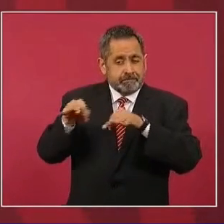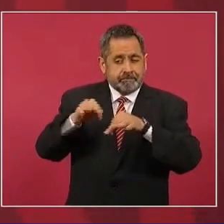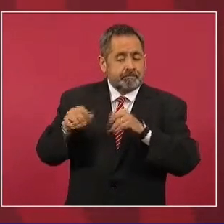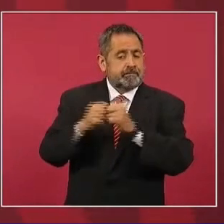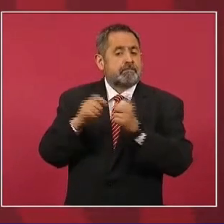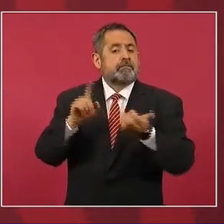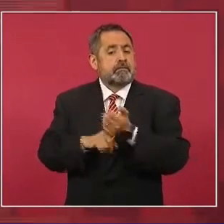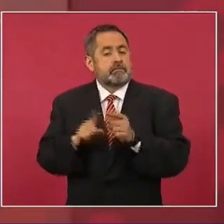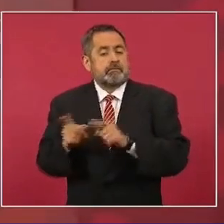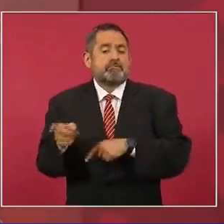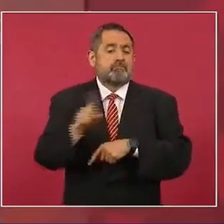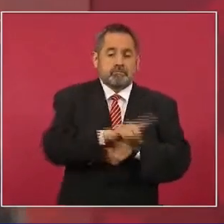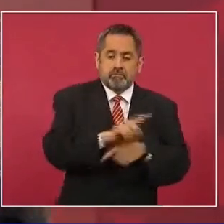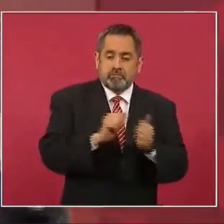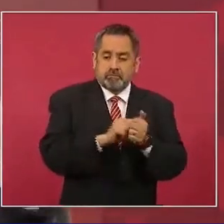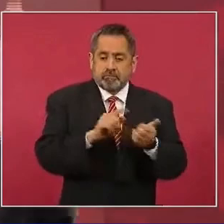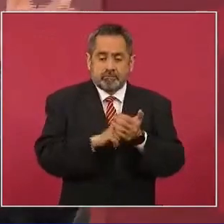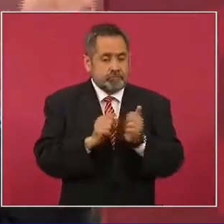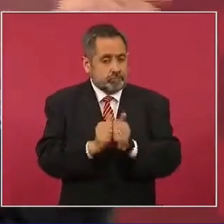con